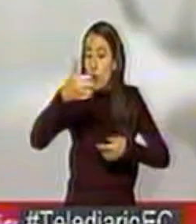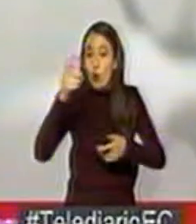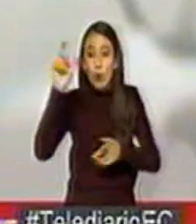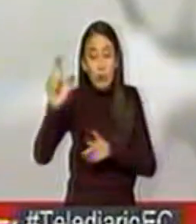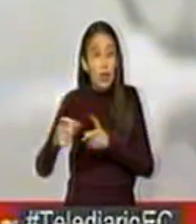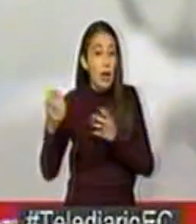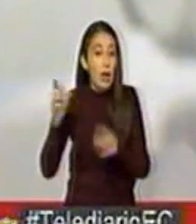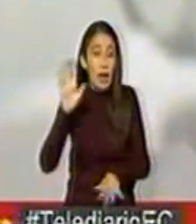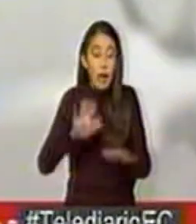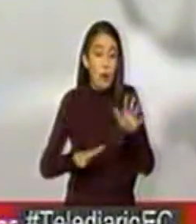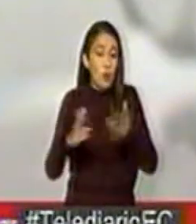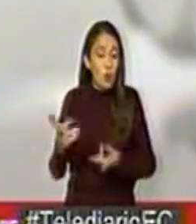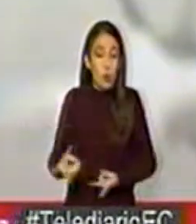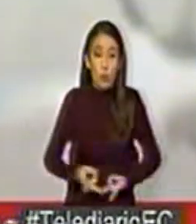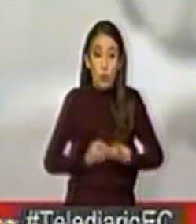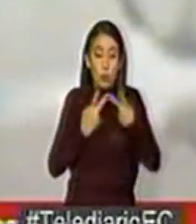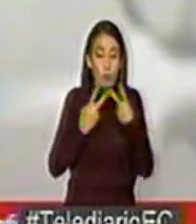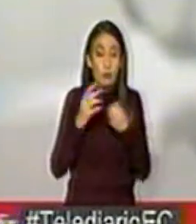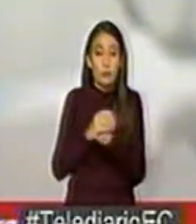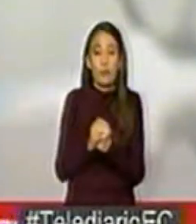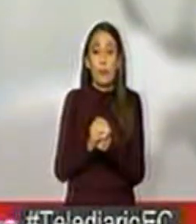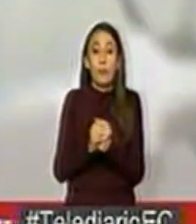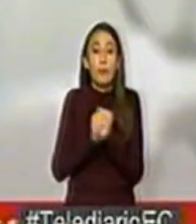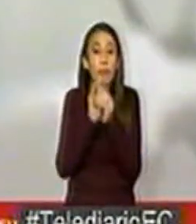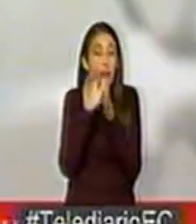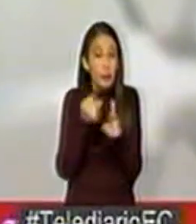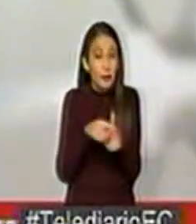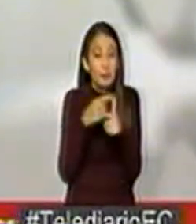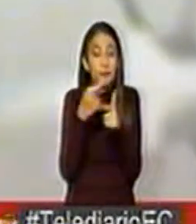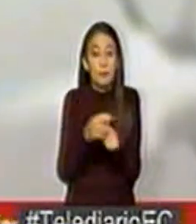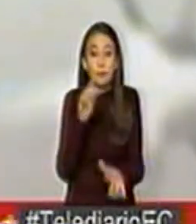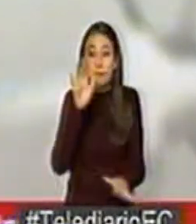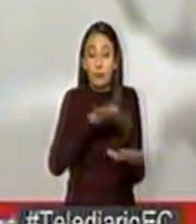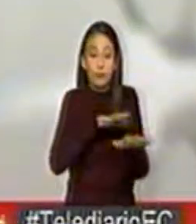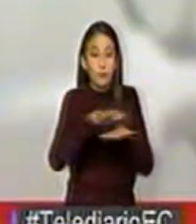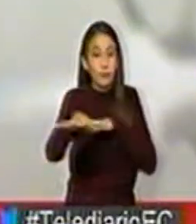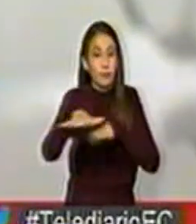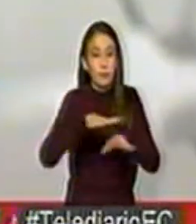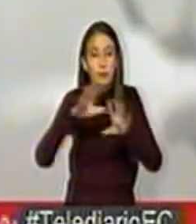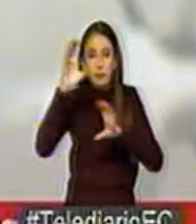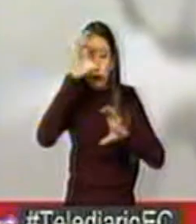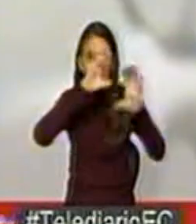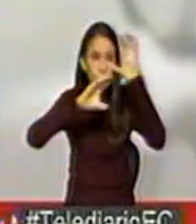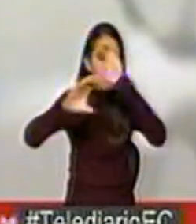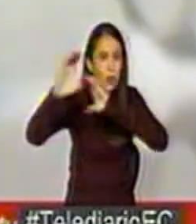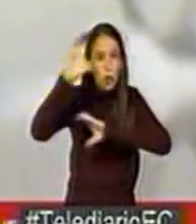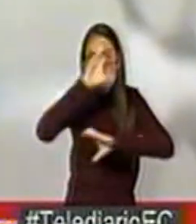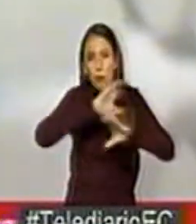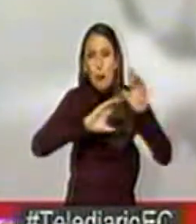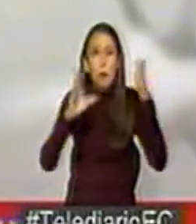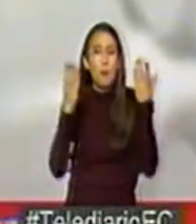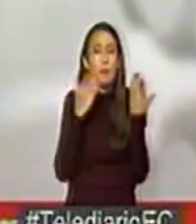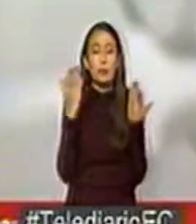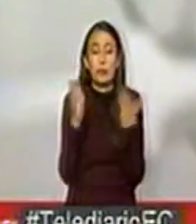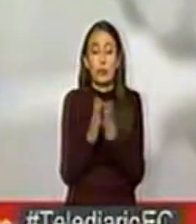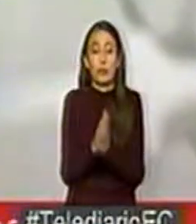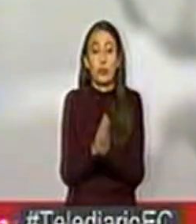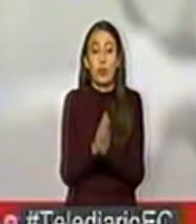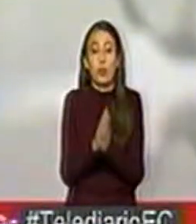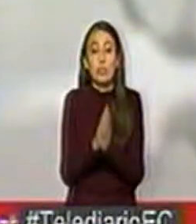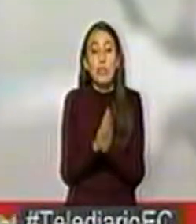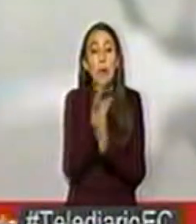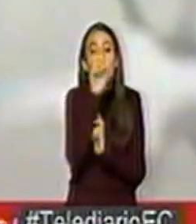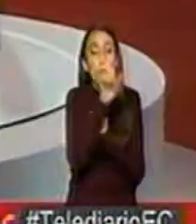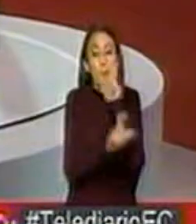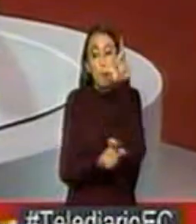puede salvar 6 vidas más. Entonces, hemos desarrollado actividades buscando espacios, actores,